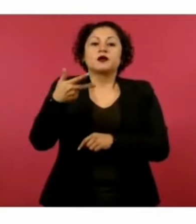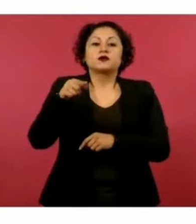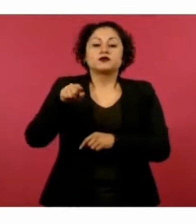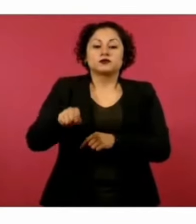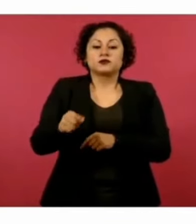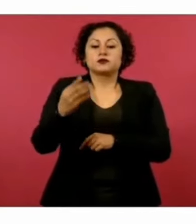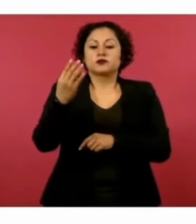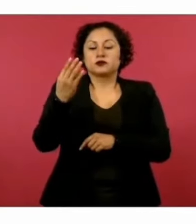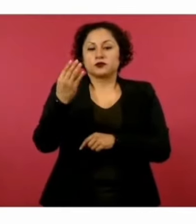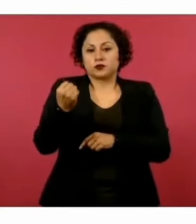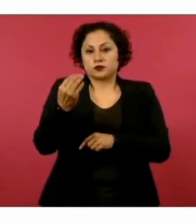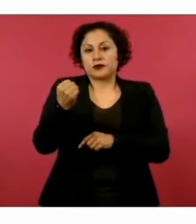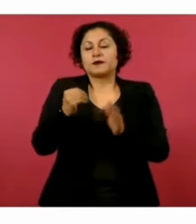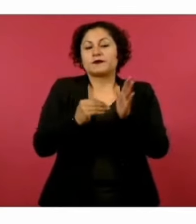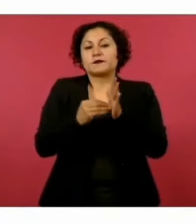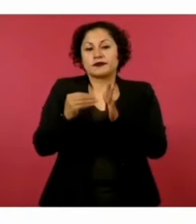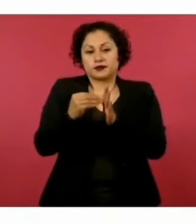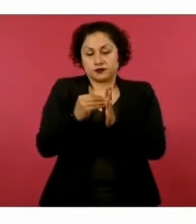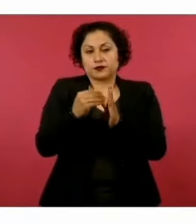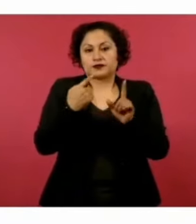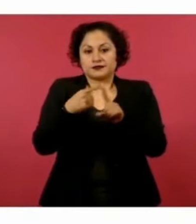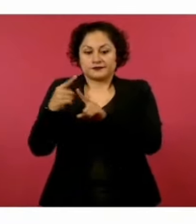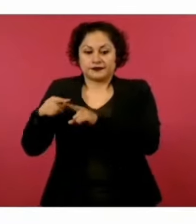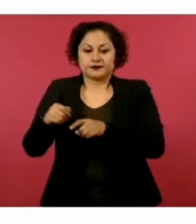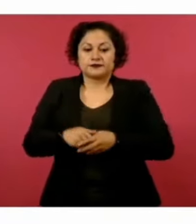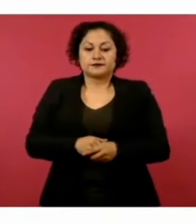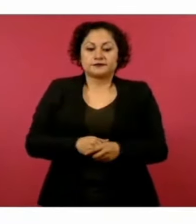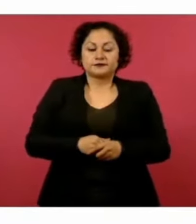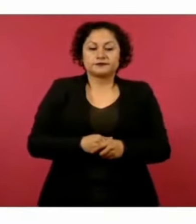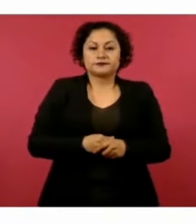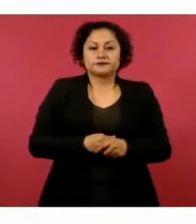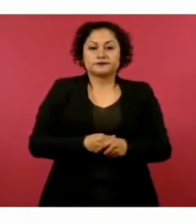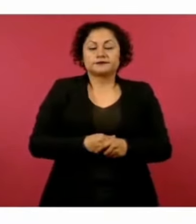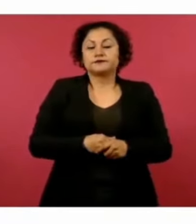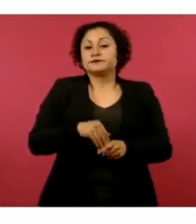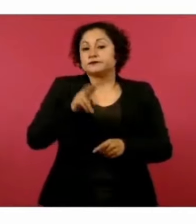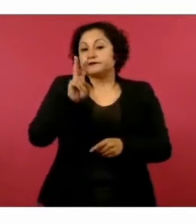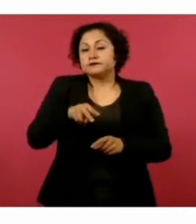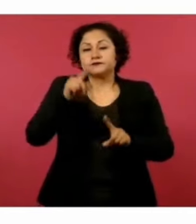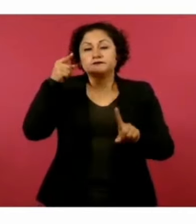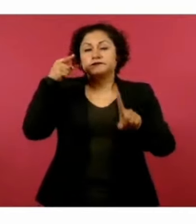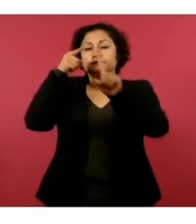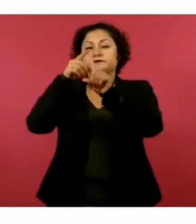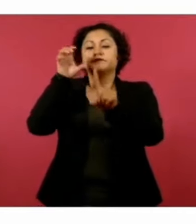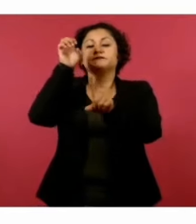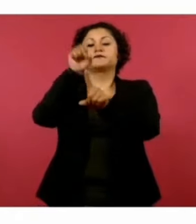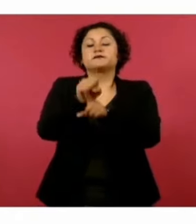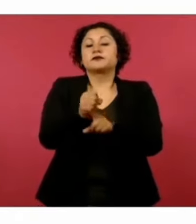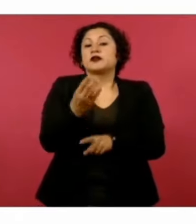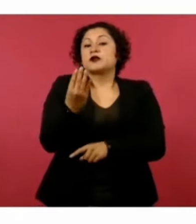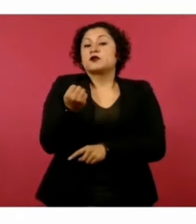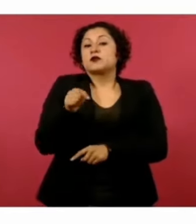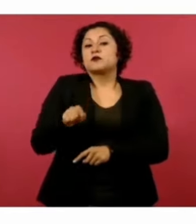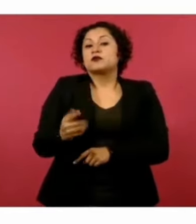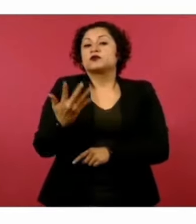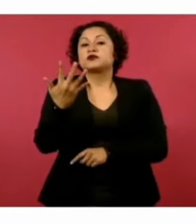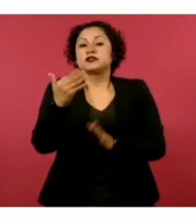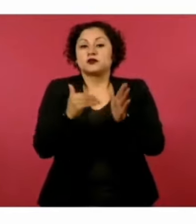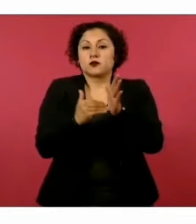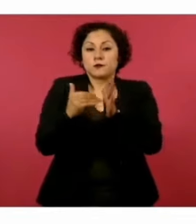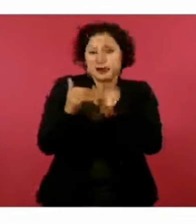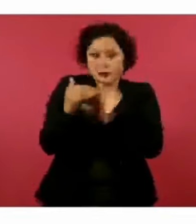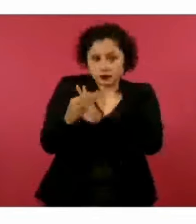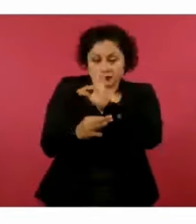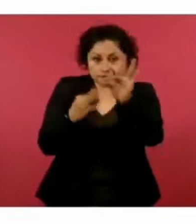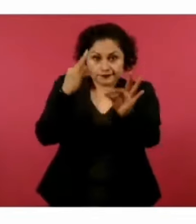millones de registros la intención es llegar a 9.5 millones de registros en este mes de julio